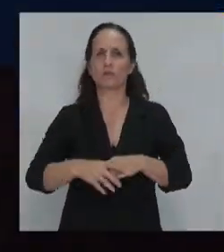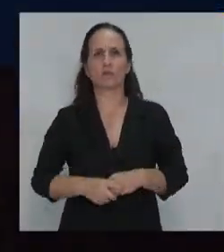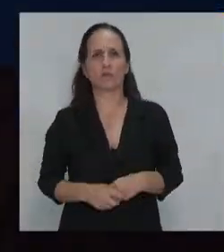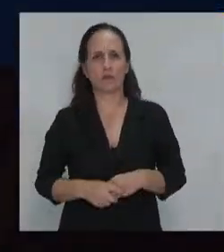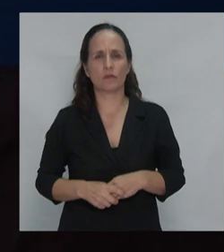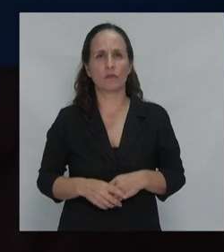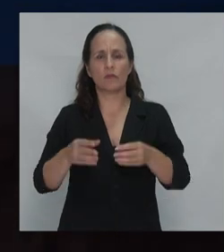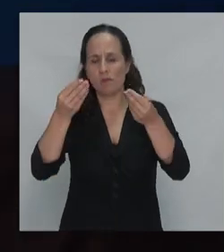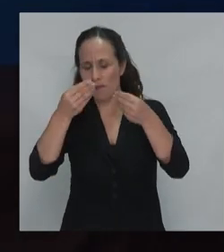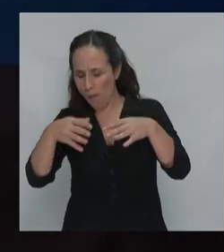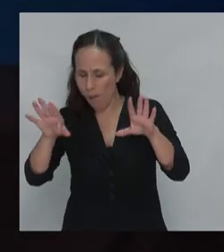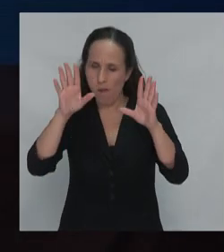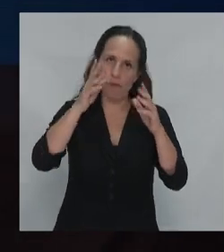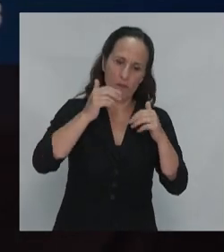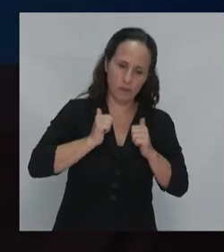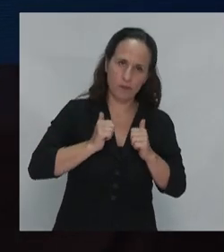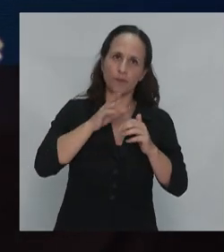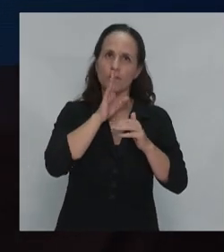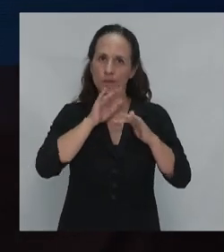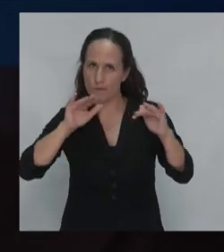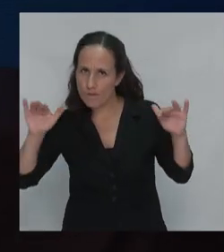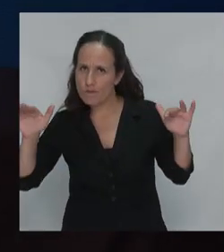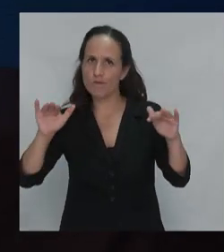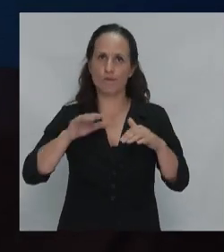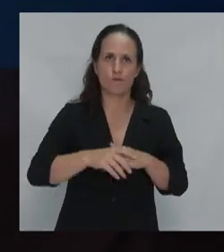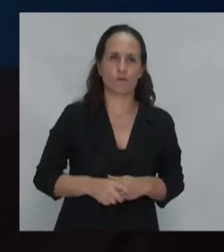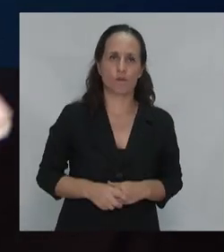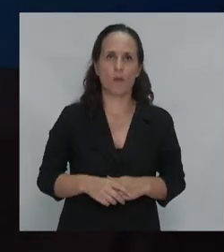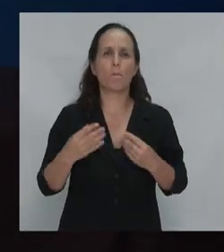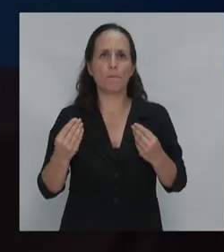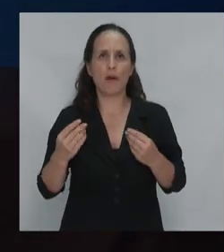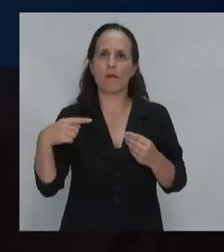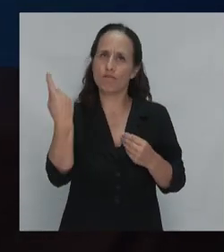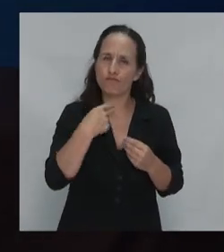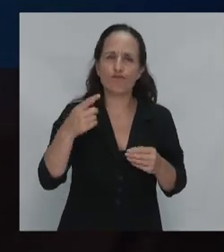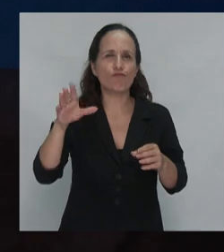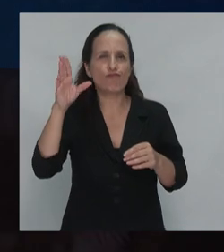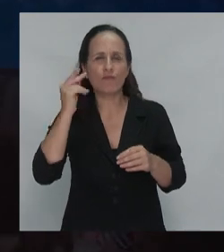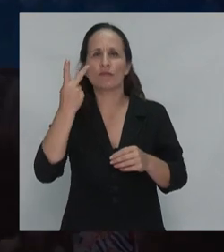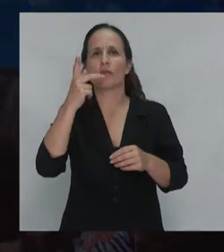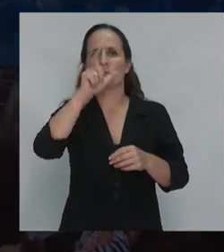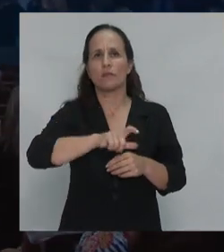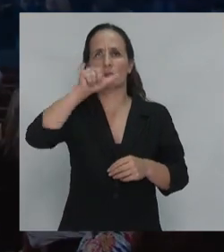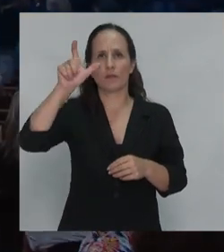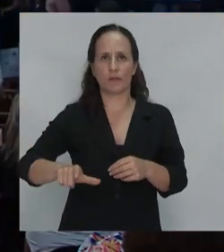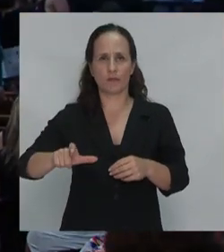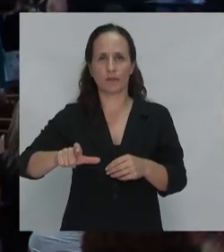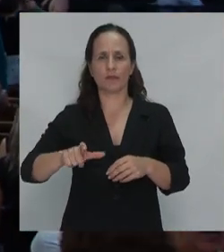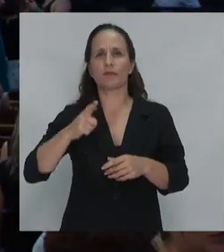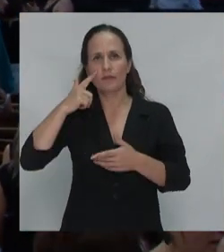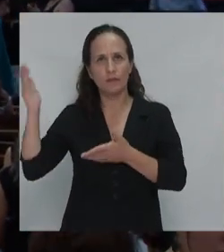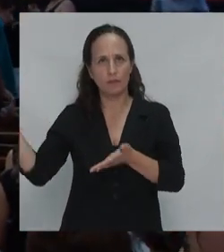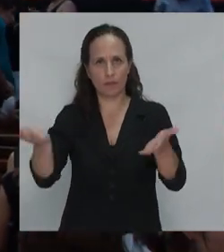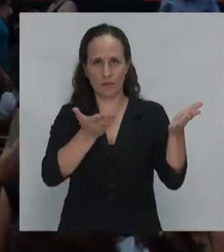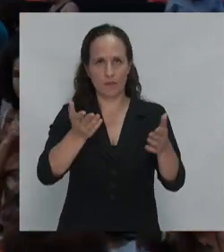que empecemos a hacer un poco de silencio también para poder escuchar a las dos disertantes que voy a invitar